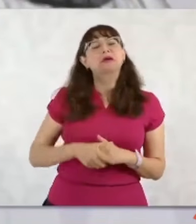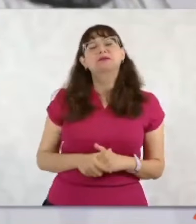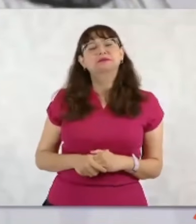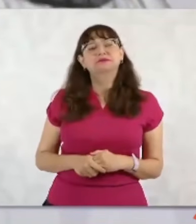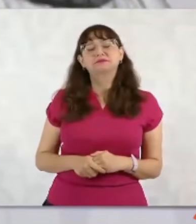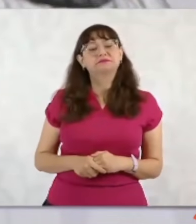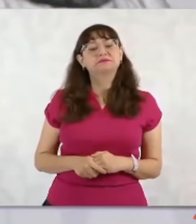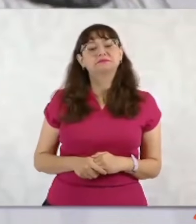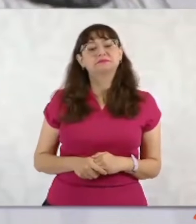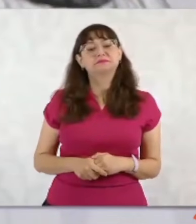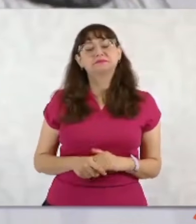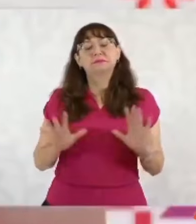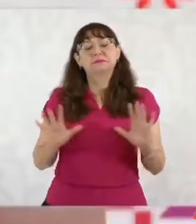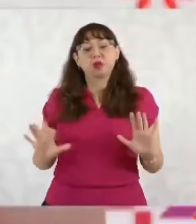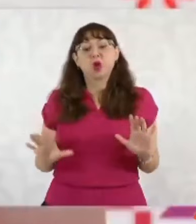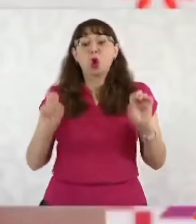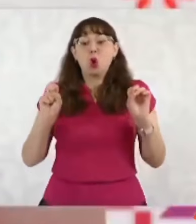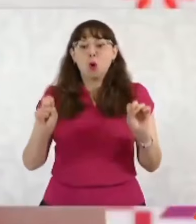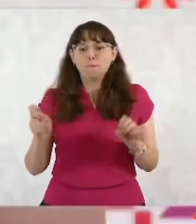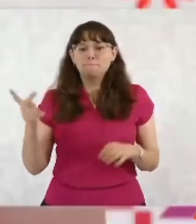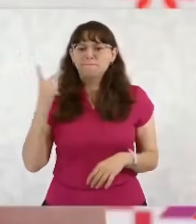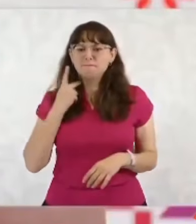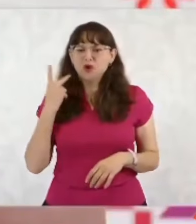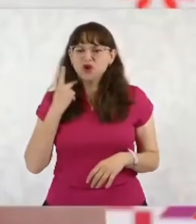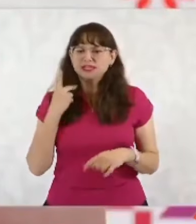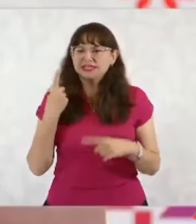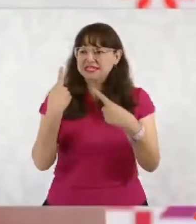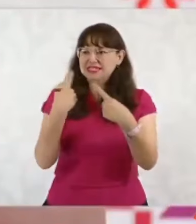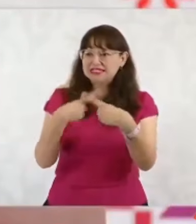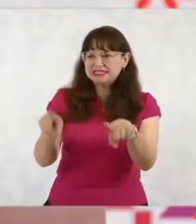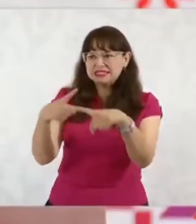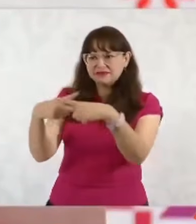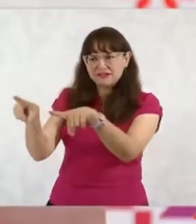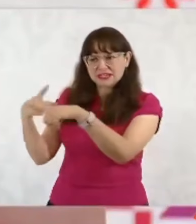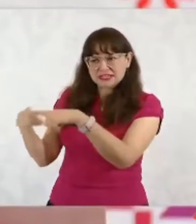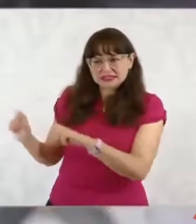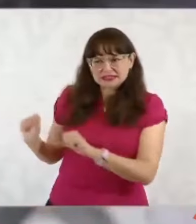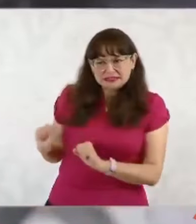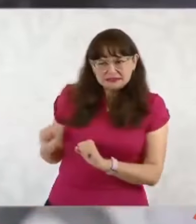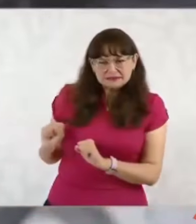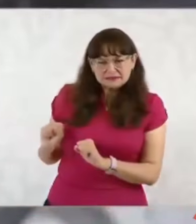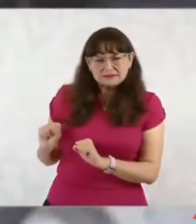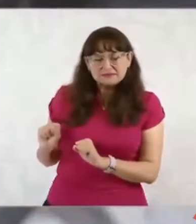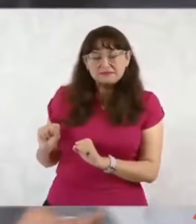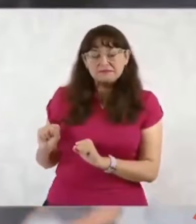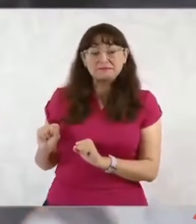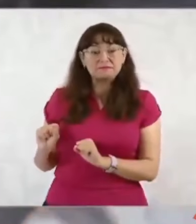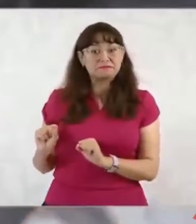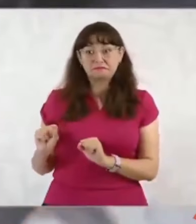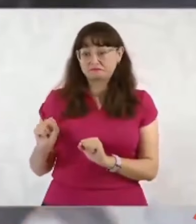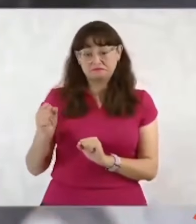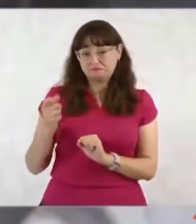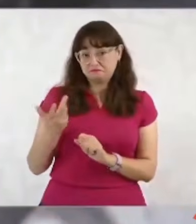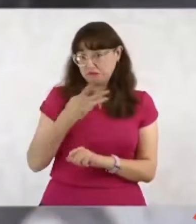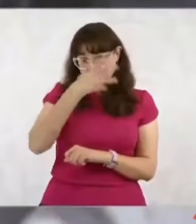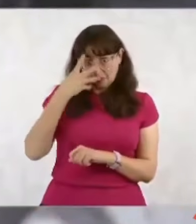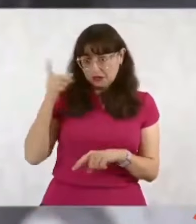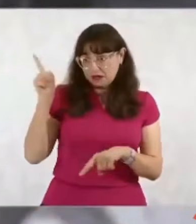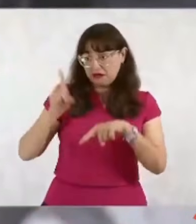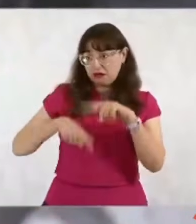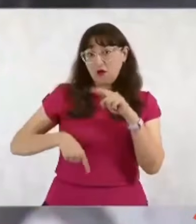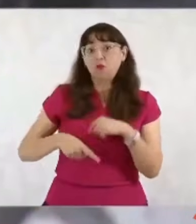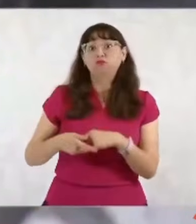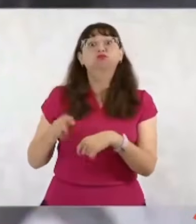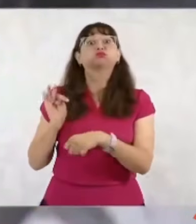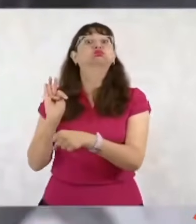O otras personas políticamente expuestas, como les llaman ellos, donde al revés les abren las puertas.